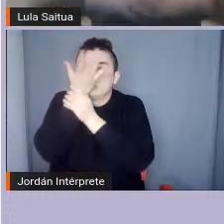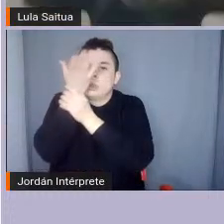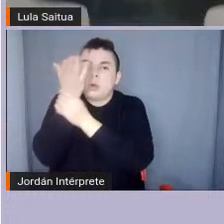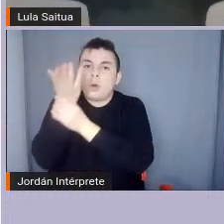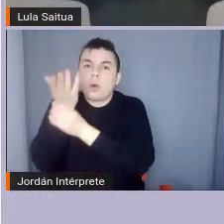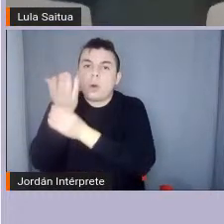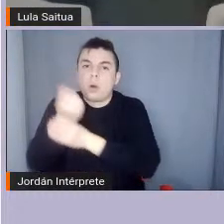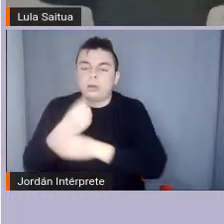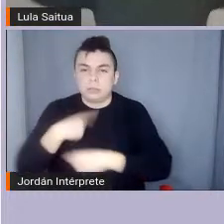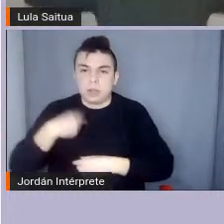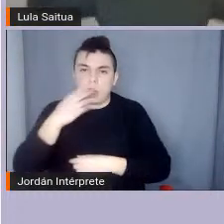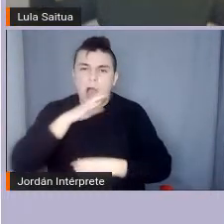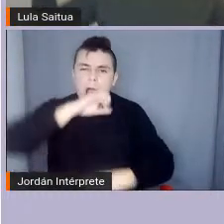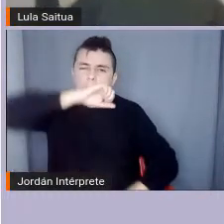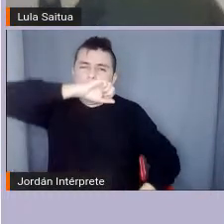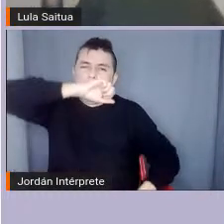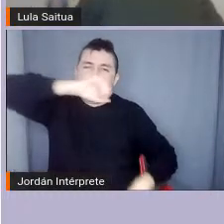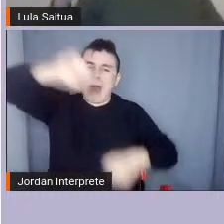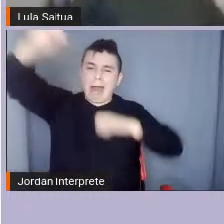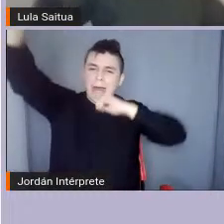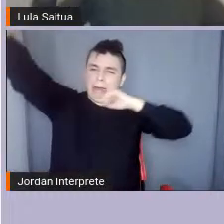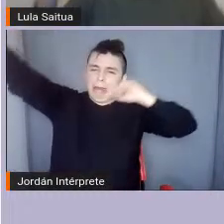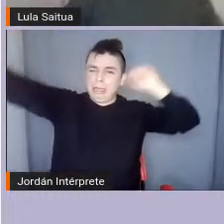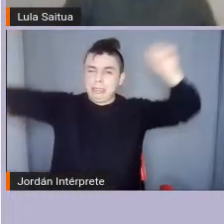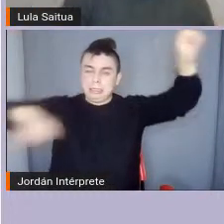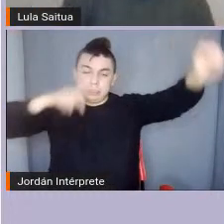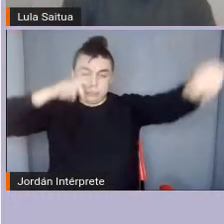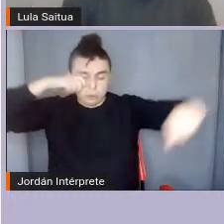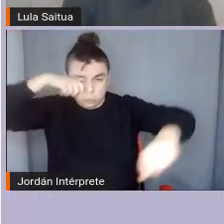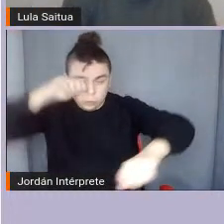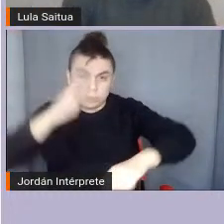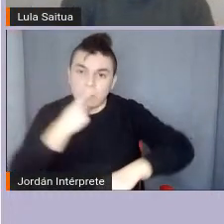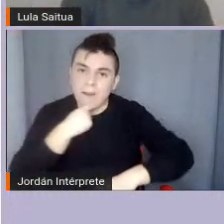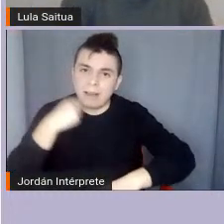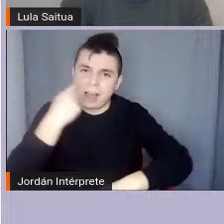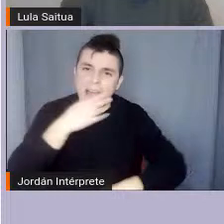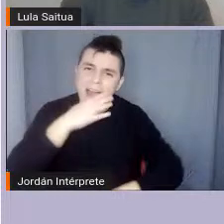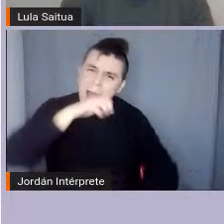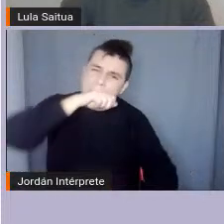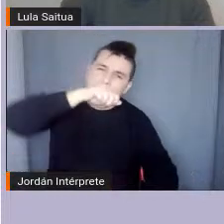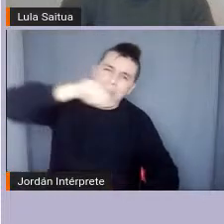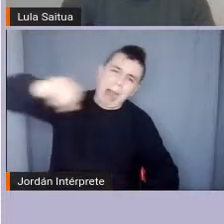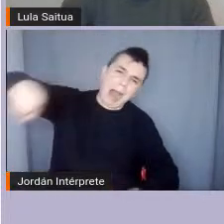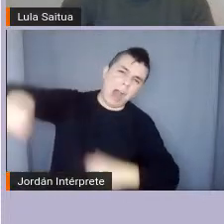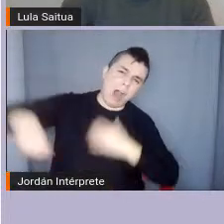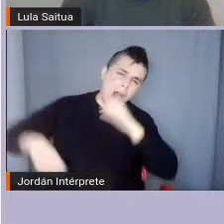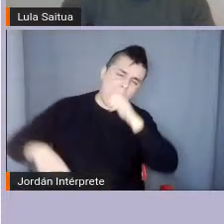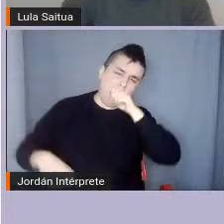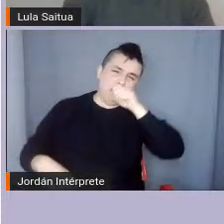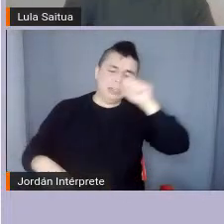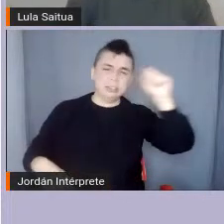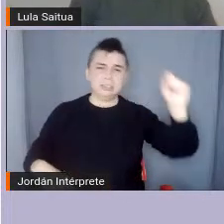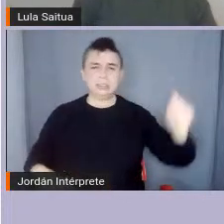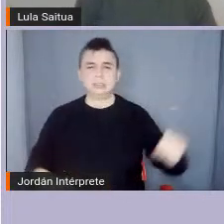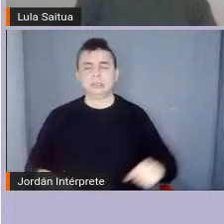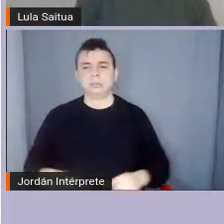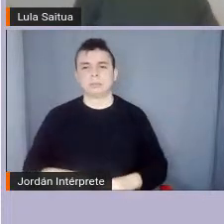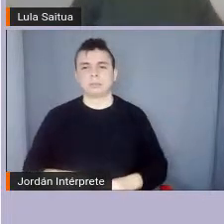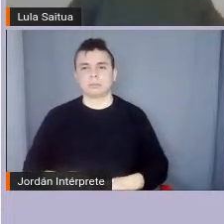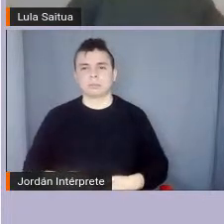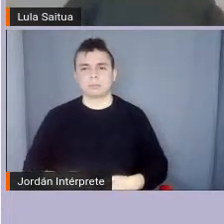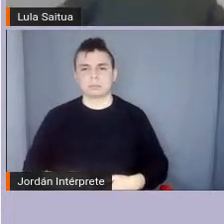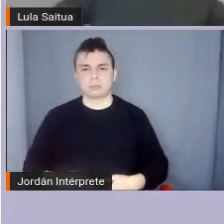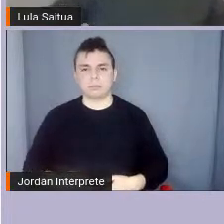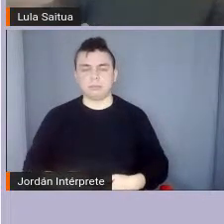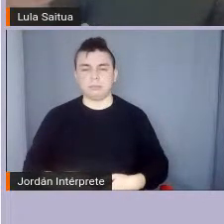Bostezar. Oh, ya es tarde, ¿no es verdad? Podemos bostezar. Expirar lentamente como inflando un